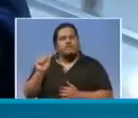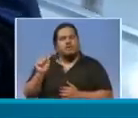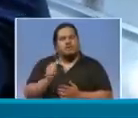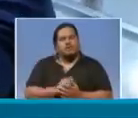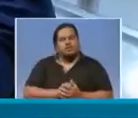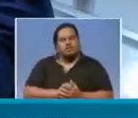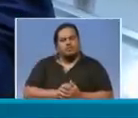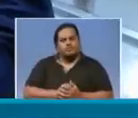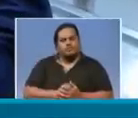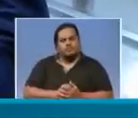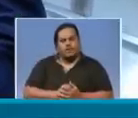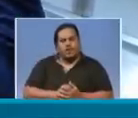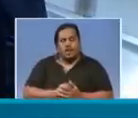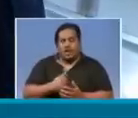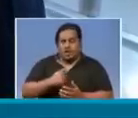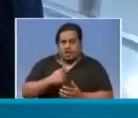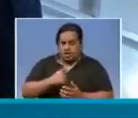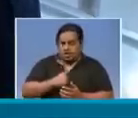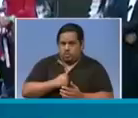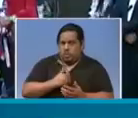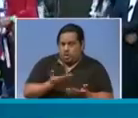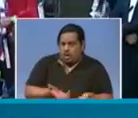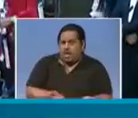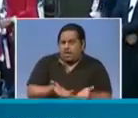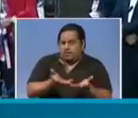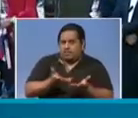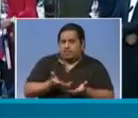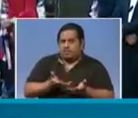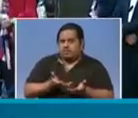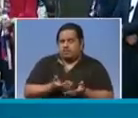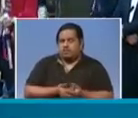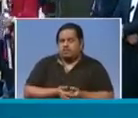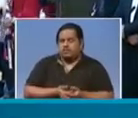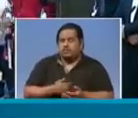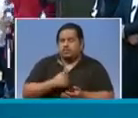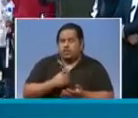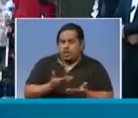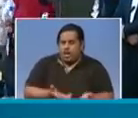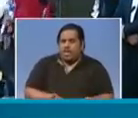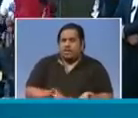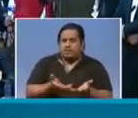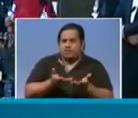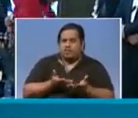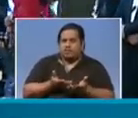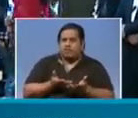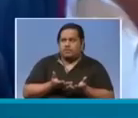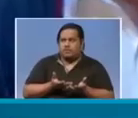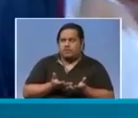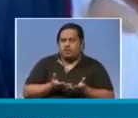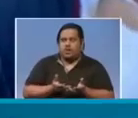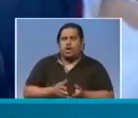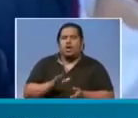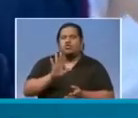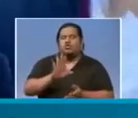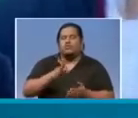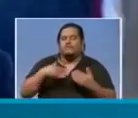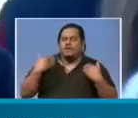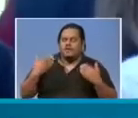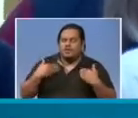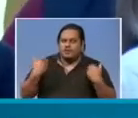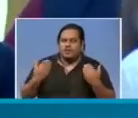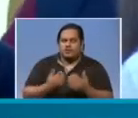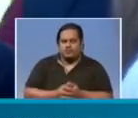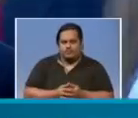LGTBI, los derechos humanos, etcétera, sino temas muy claros, reforma fiscal que implica